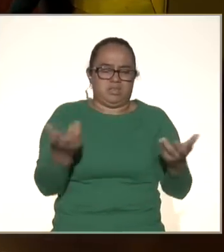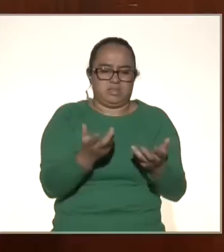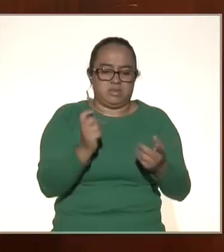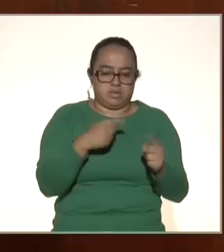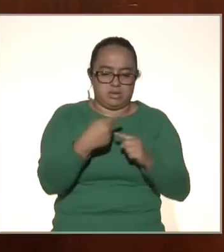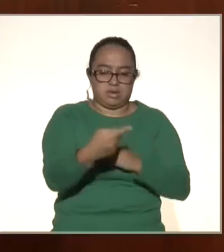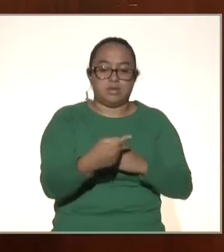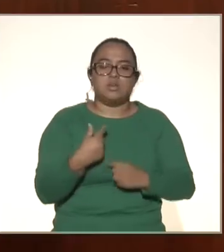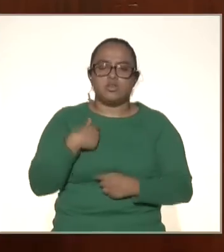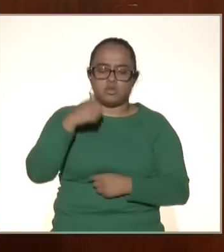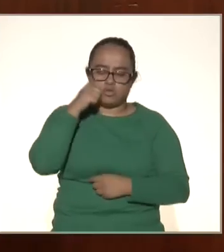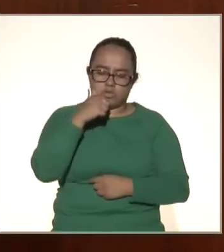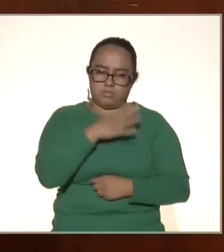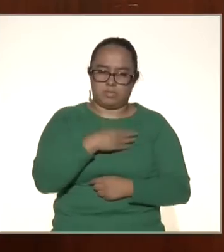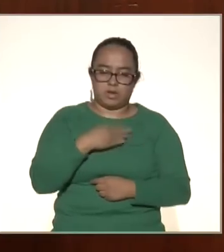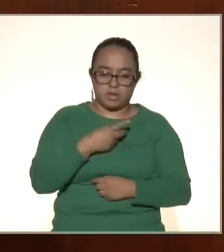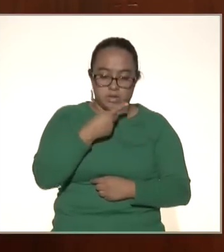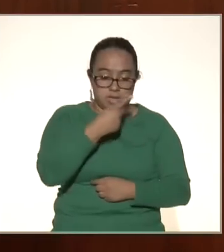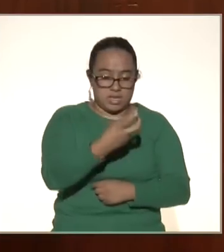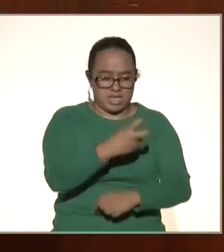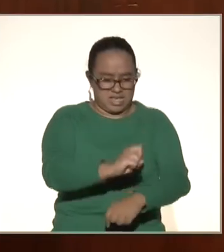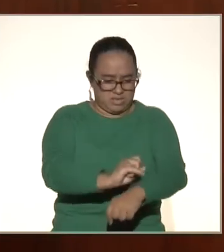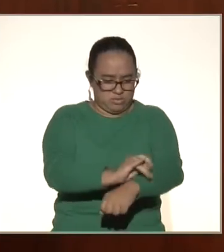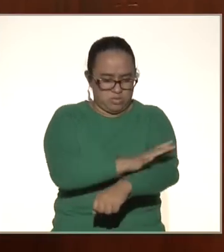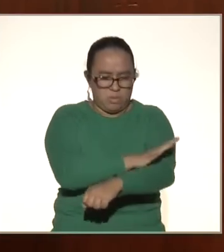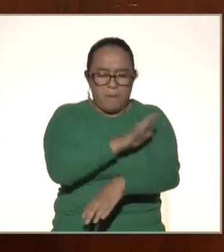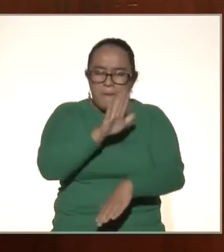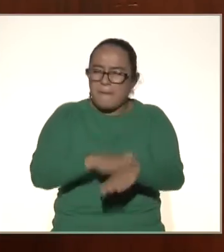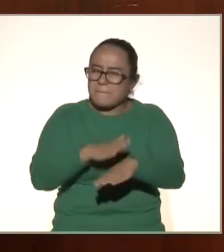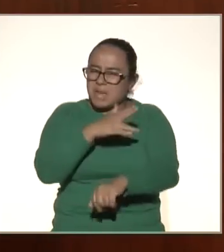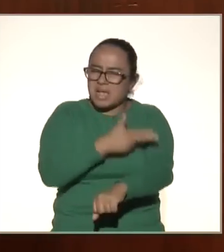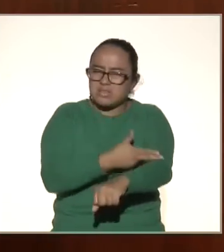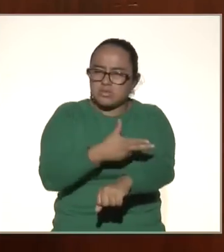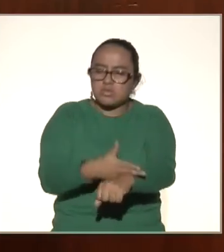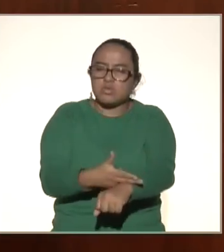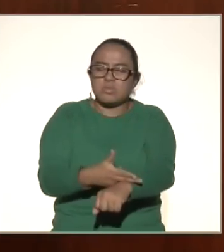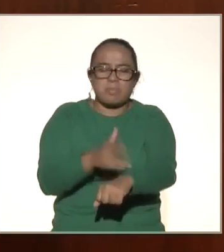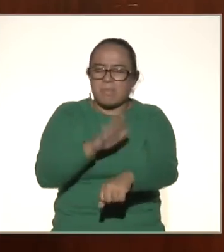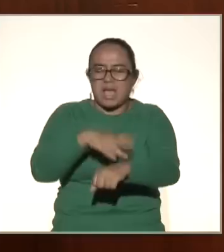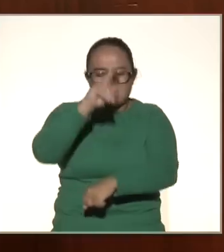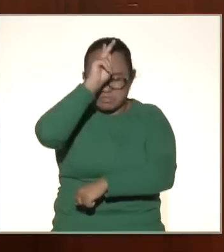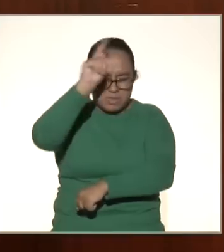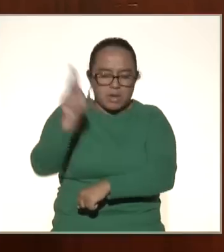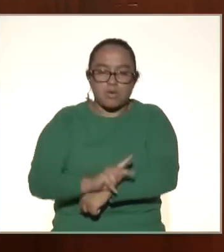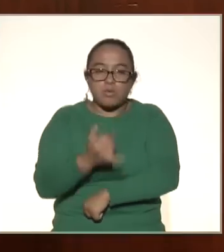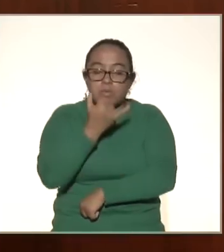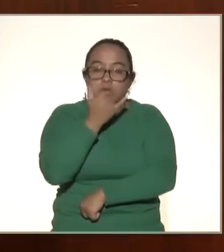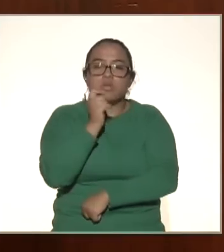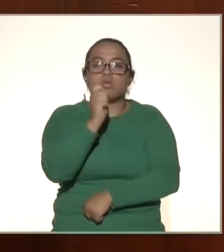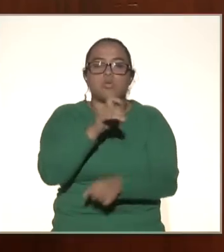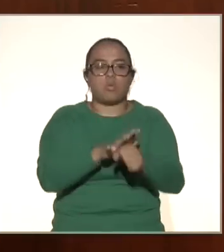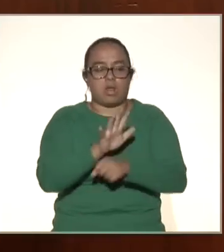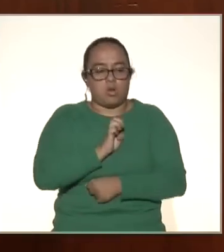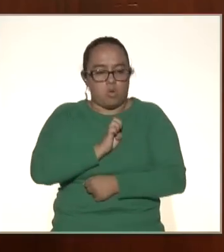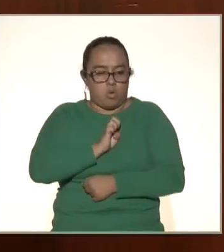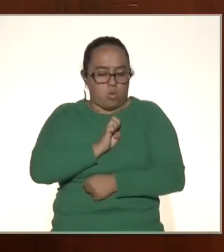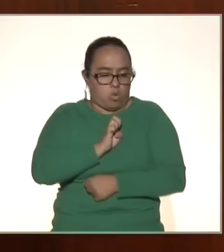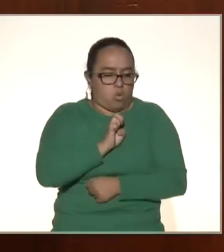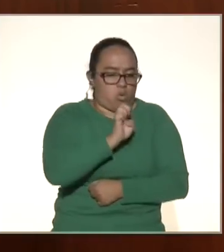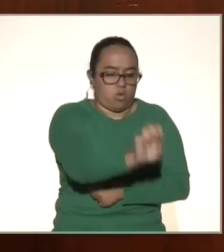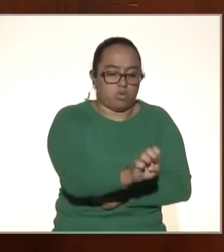mis hijos que la emoción más estéril que puedes tener es el odio. De repente tú ves que